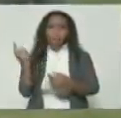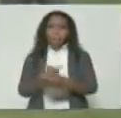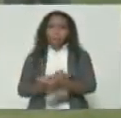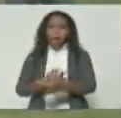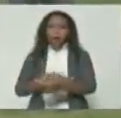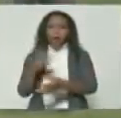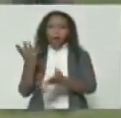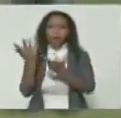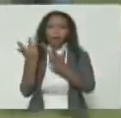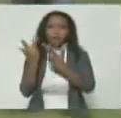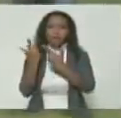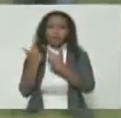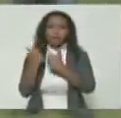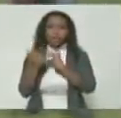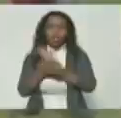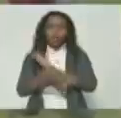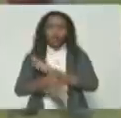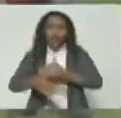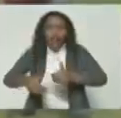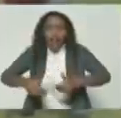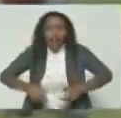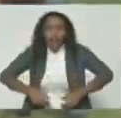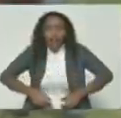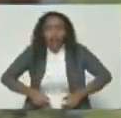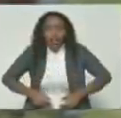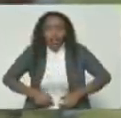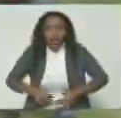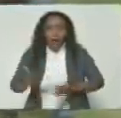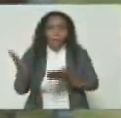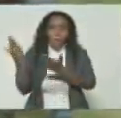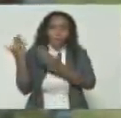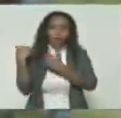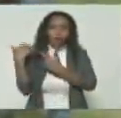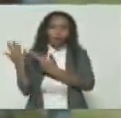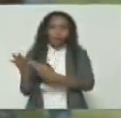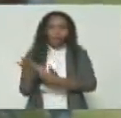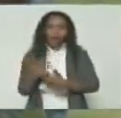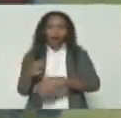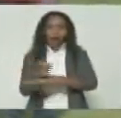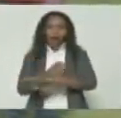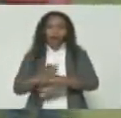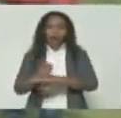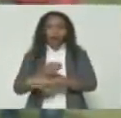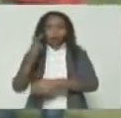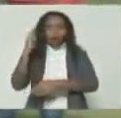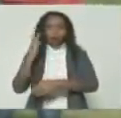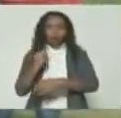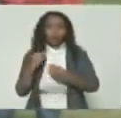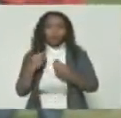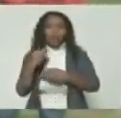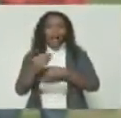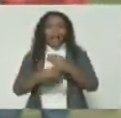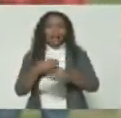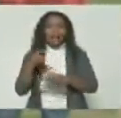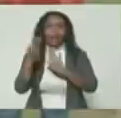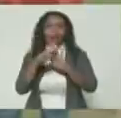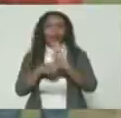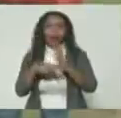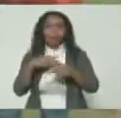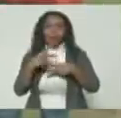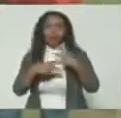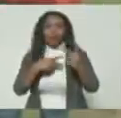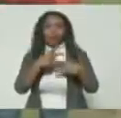nos va a contar todo el esfuerzo, todo el apoyo que ha recibido por el gobierno bolivariano para llegar a estos niveles de